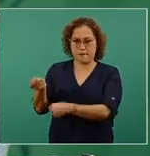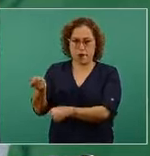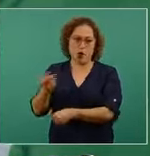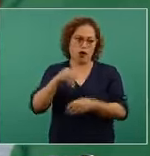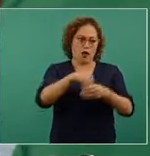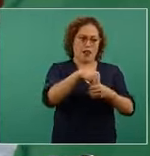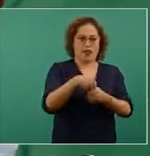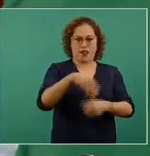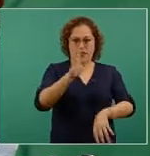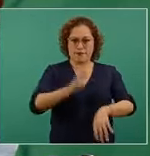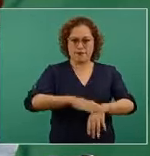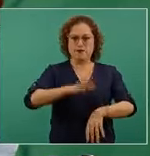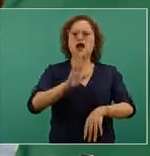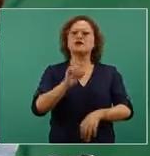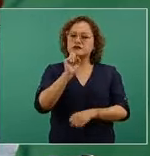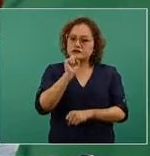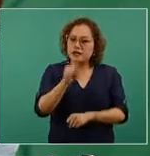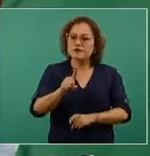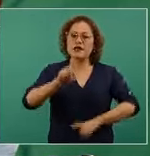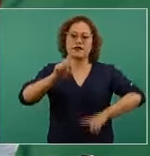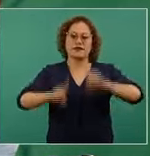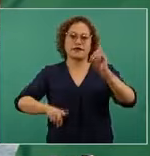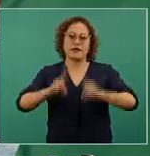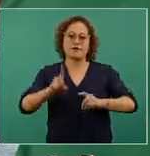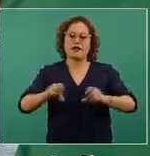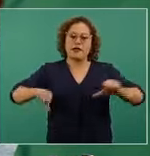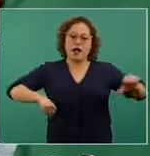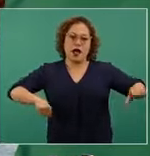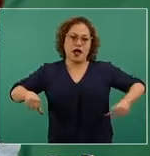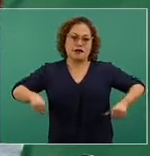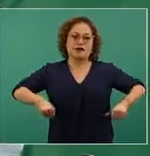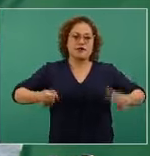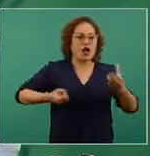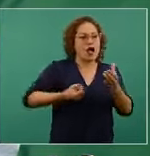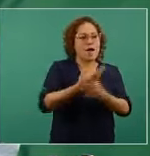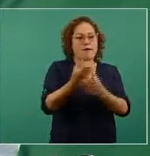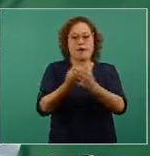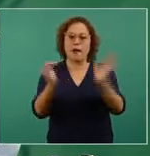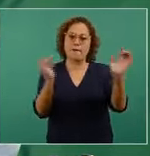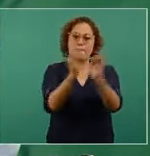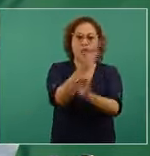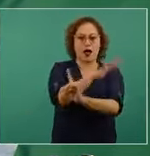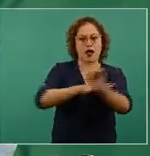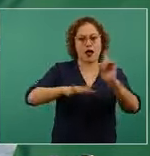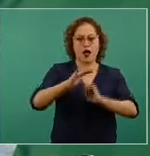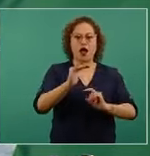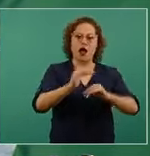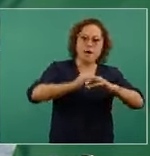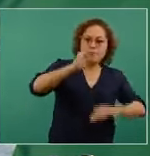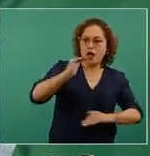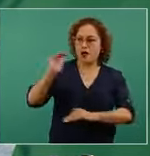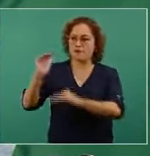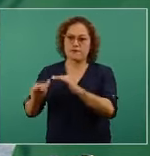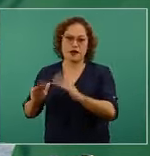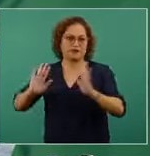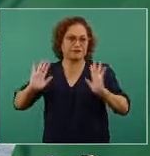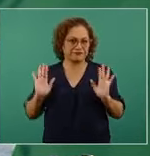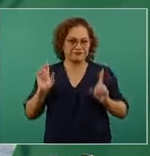a las múltiples prácticas de riesgo que se llevan a cabo a la movilidad incluso entonces